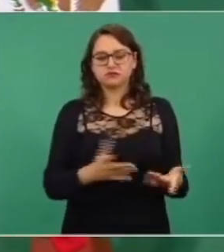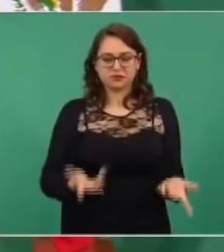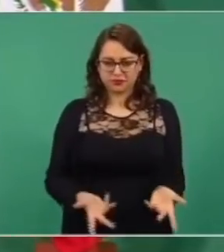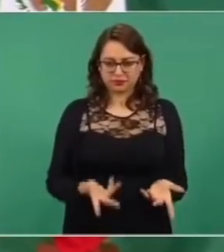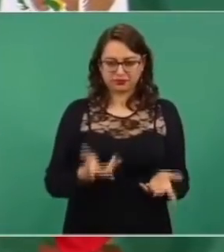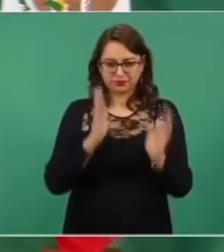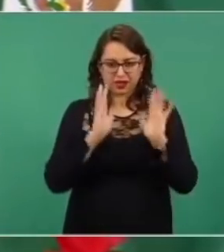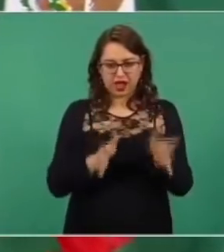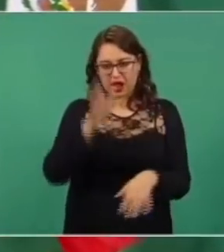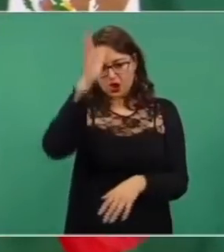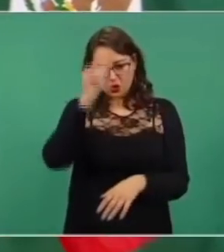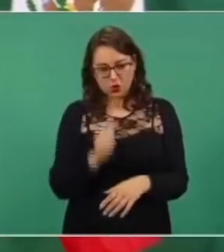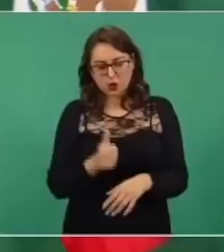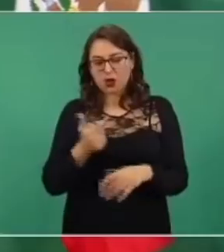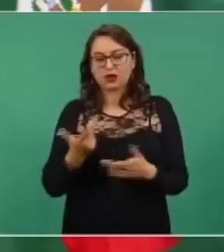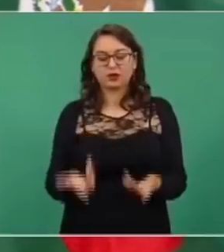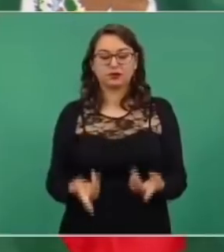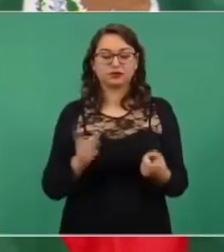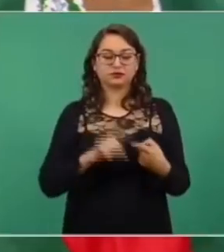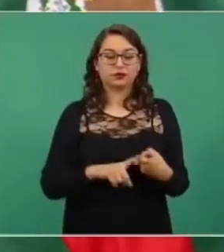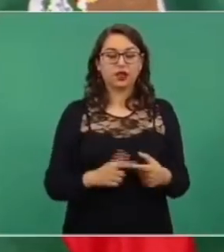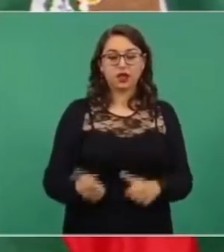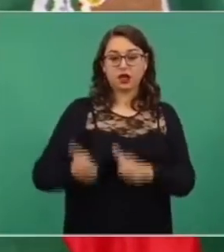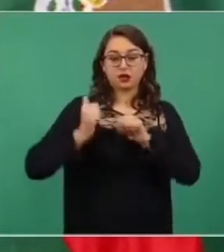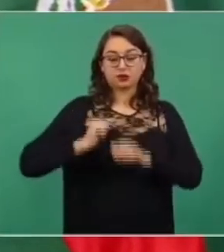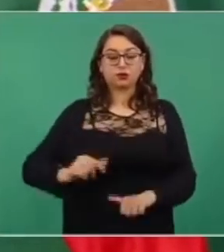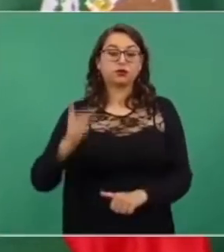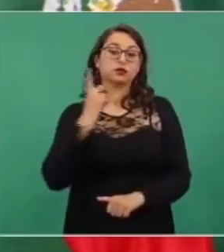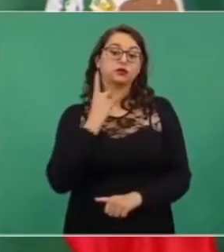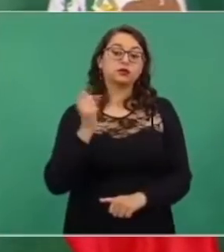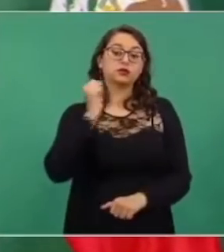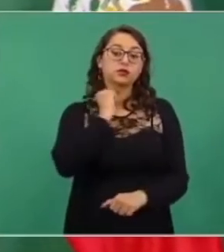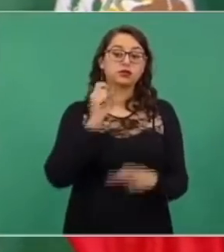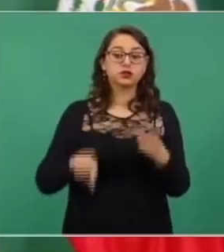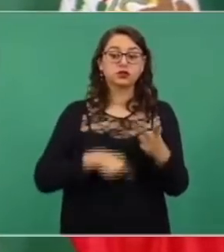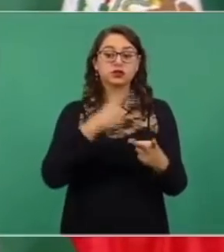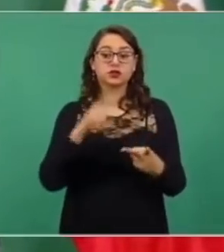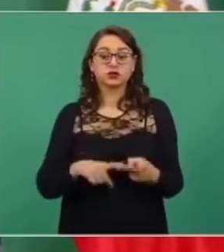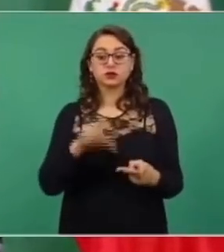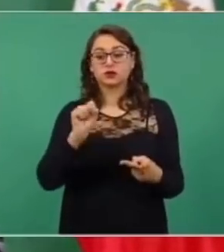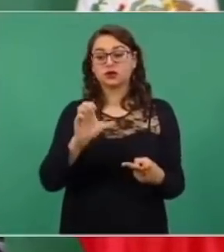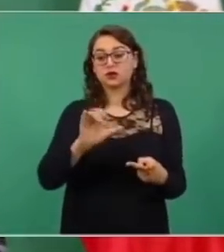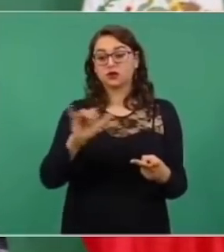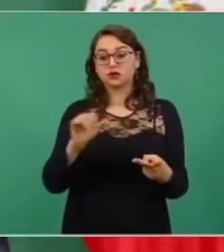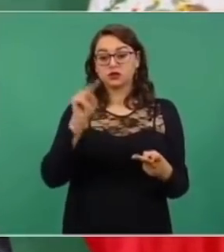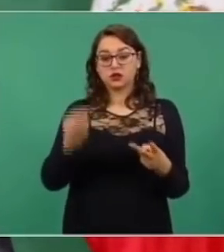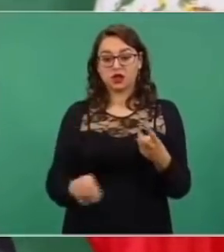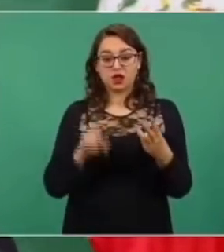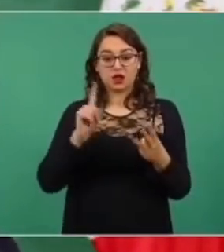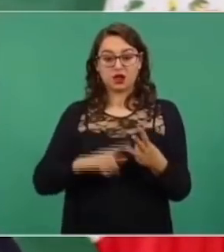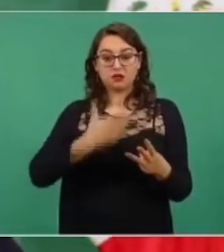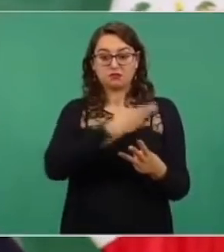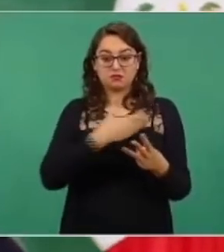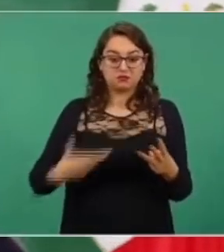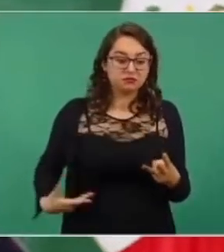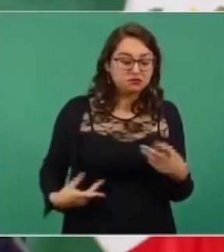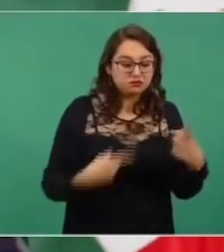arreglado entre el Poder Legislativo, el Ejecutivo y el Poder Judicial.